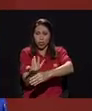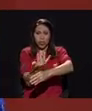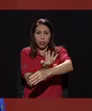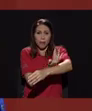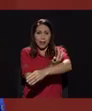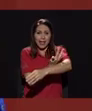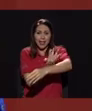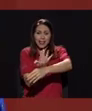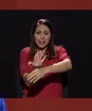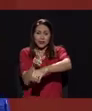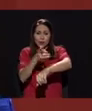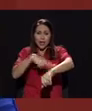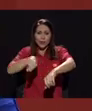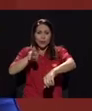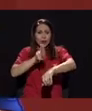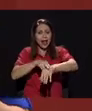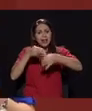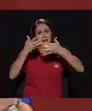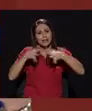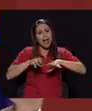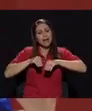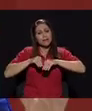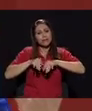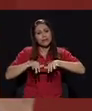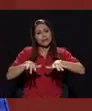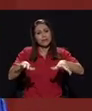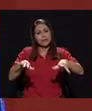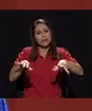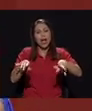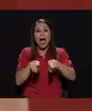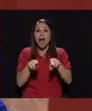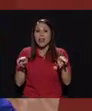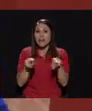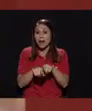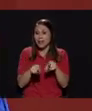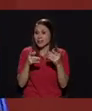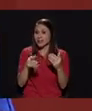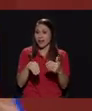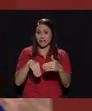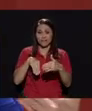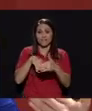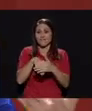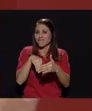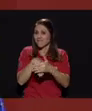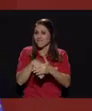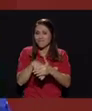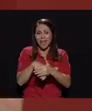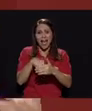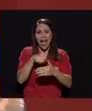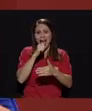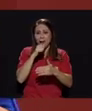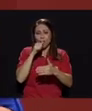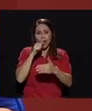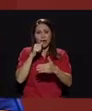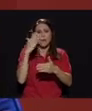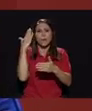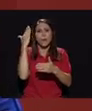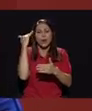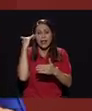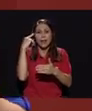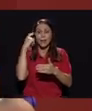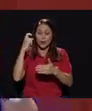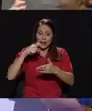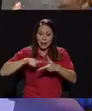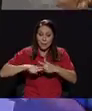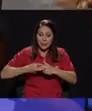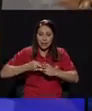natural del ecosistema, y además se les ha cerrado la entrada de agua, la entrada y salida de agua con obras de